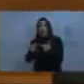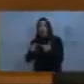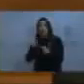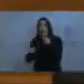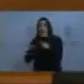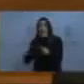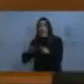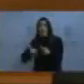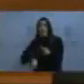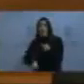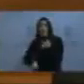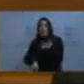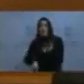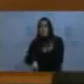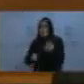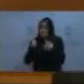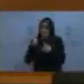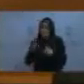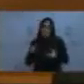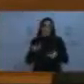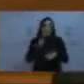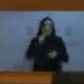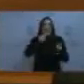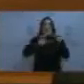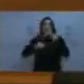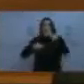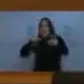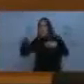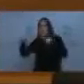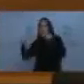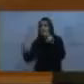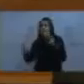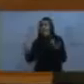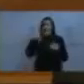Hematología, bueno, va a haber una consulta de hematología. Todos saben en el área